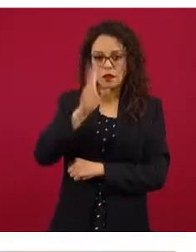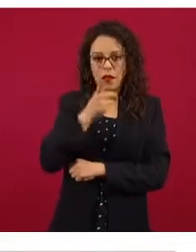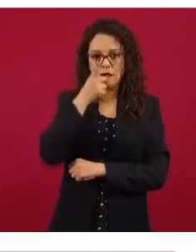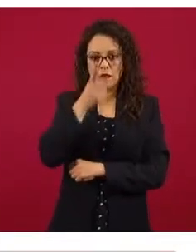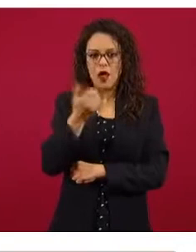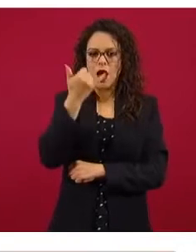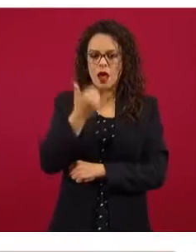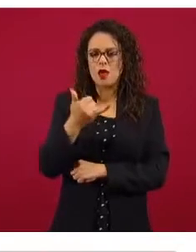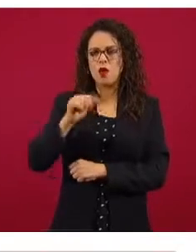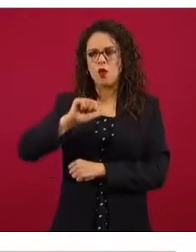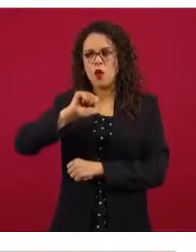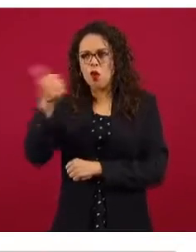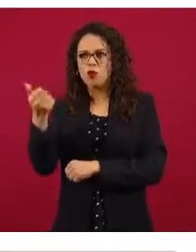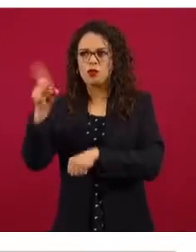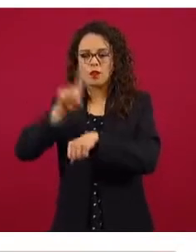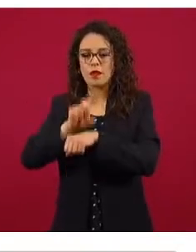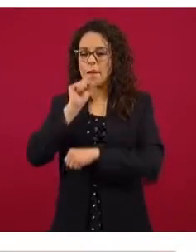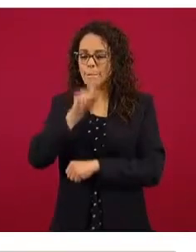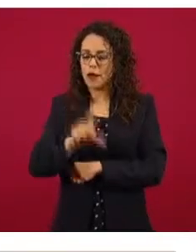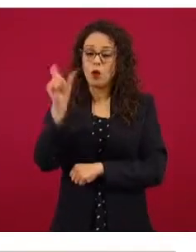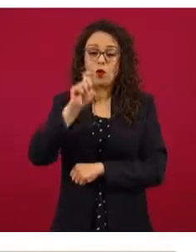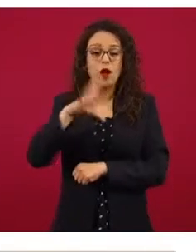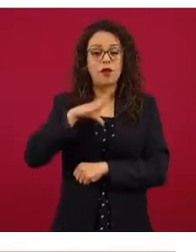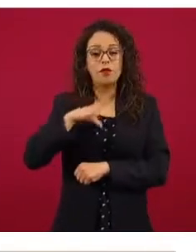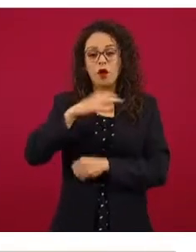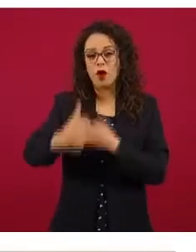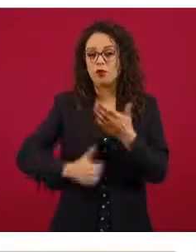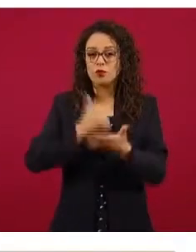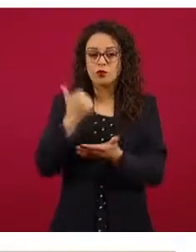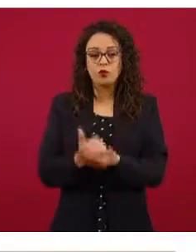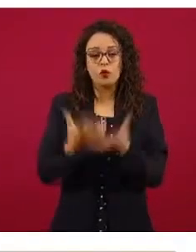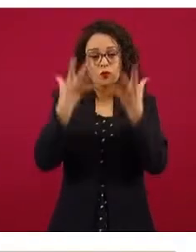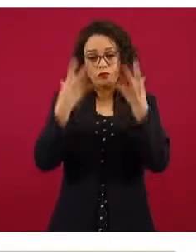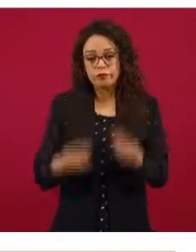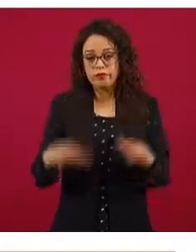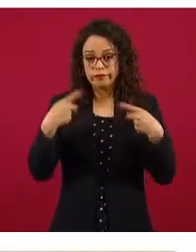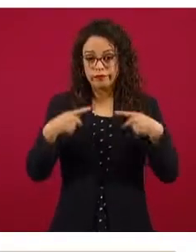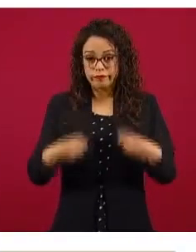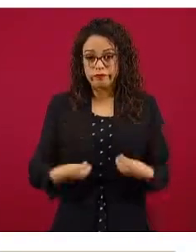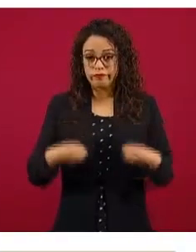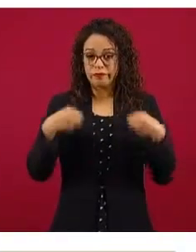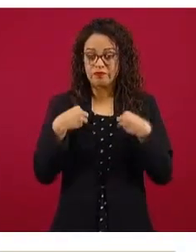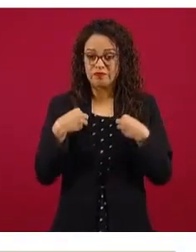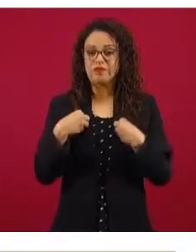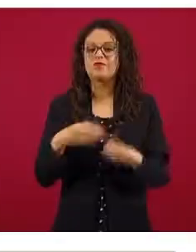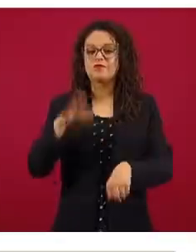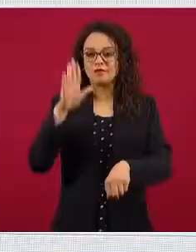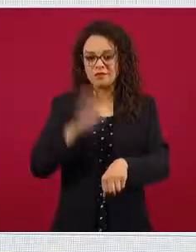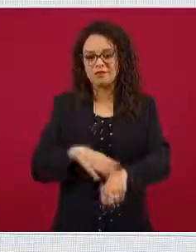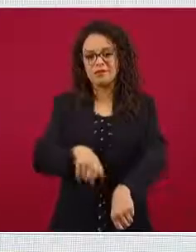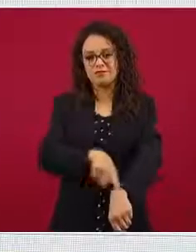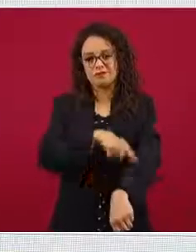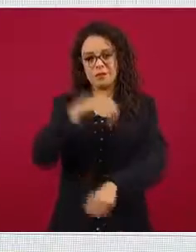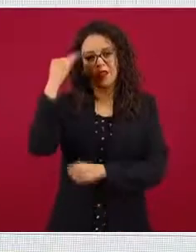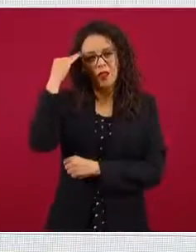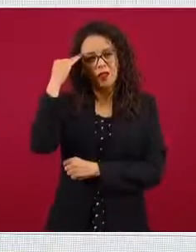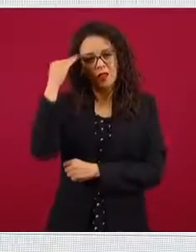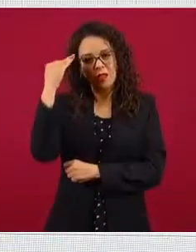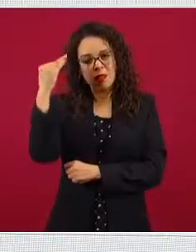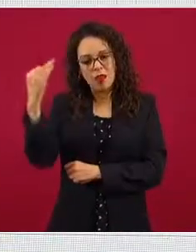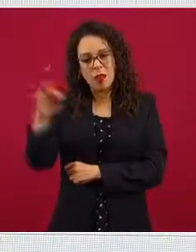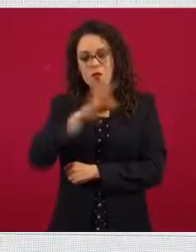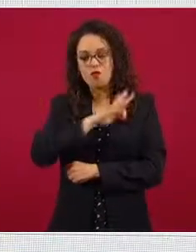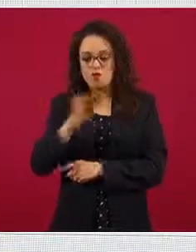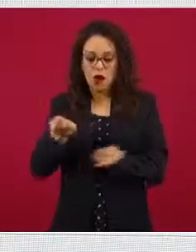ocasiones, las grandes ciudades, las zonas muy pobladas, tardan más en responder a las intervenciones de